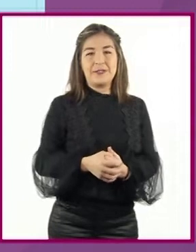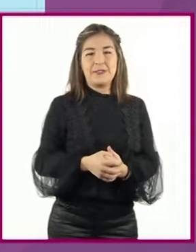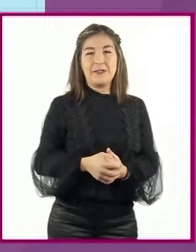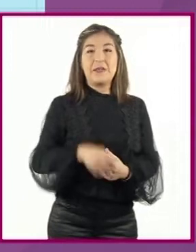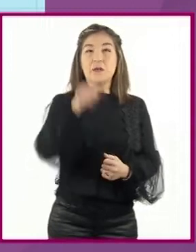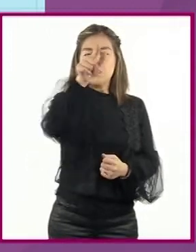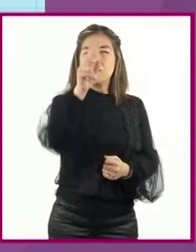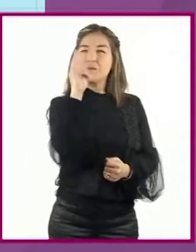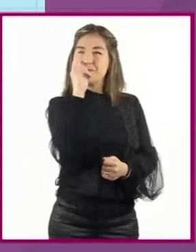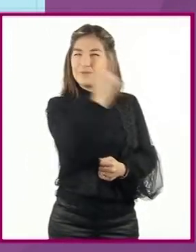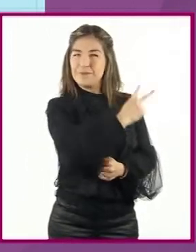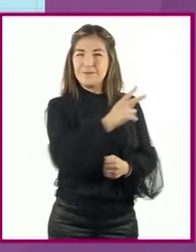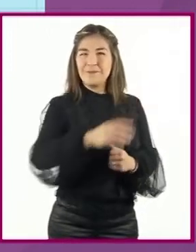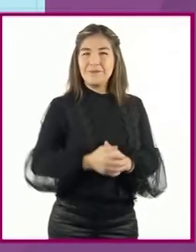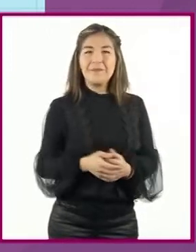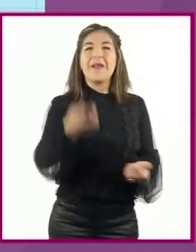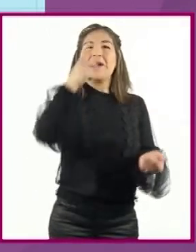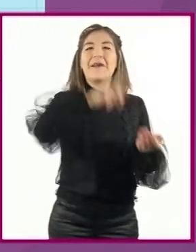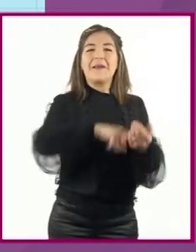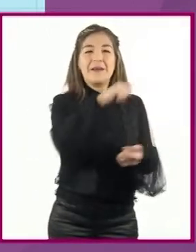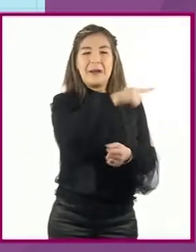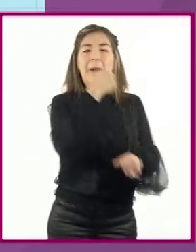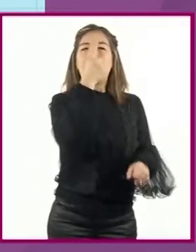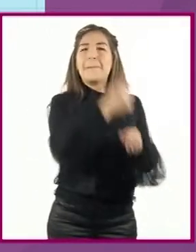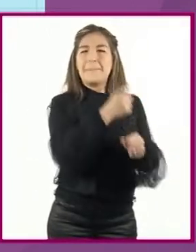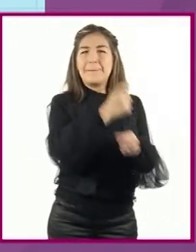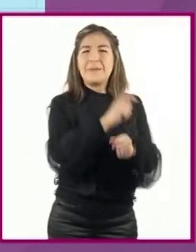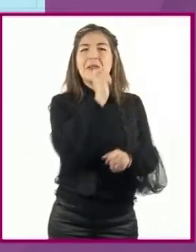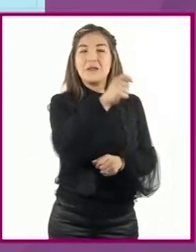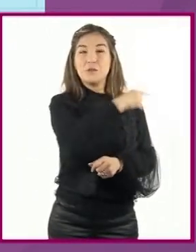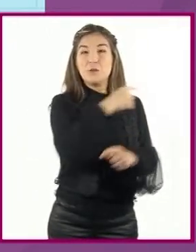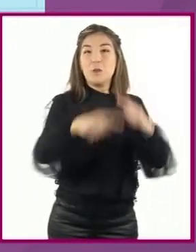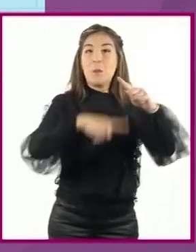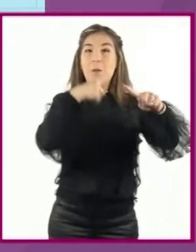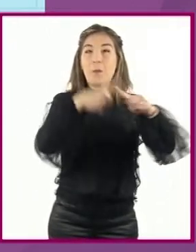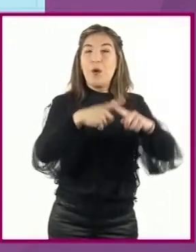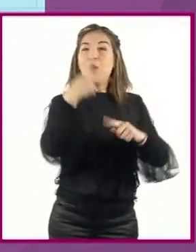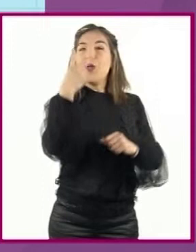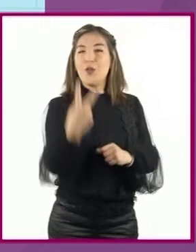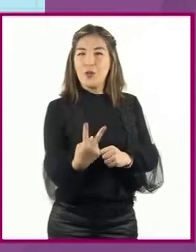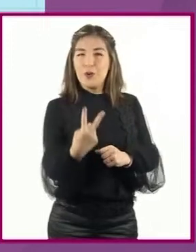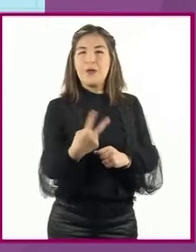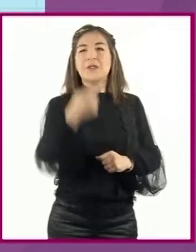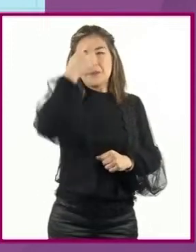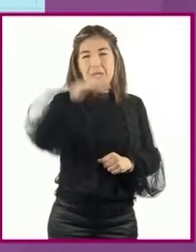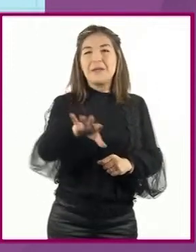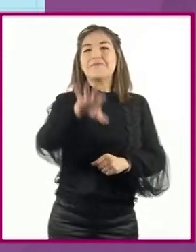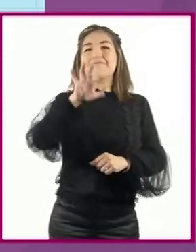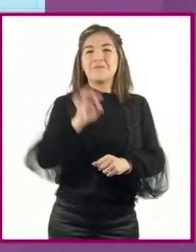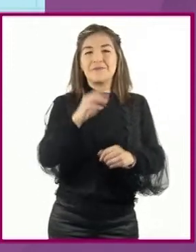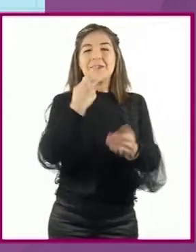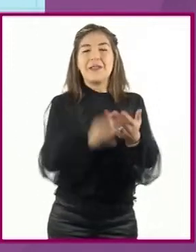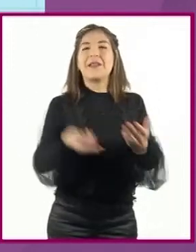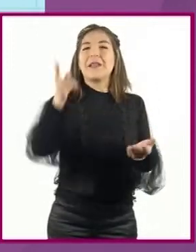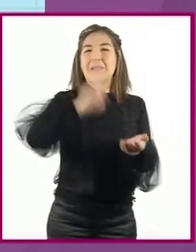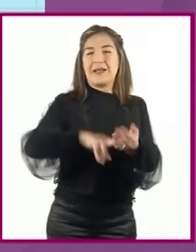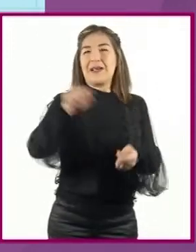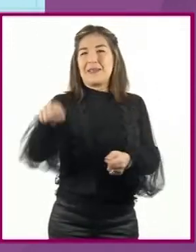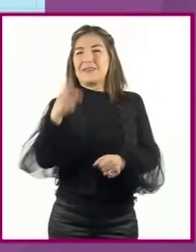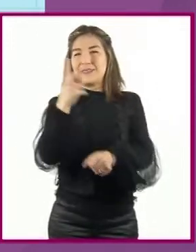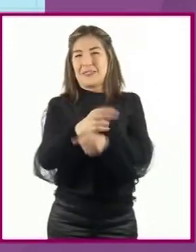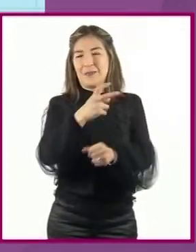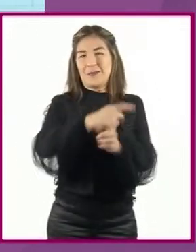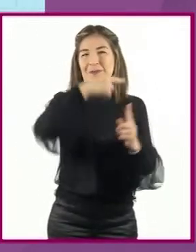te fijas, los componentes de la primera división se multiplicaron por 2 para obtener los componentes de la